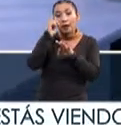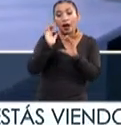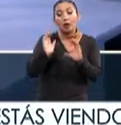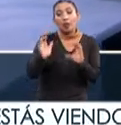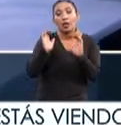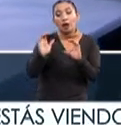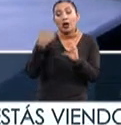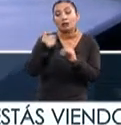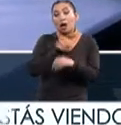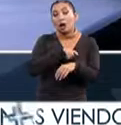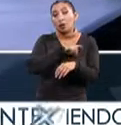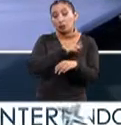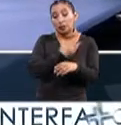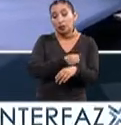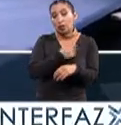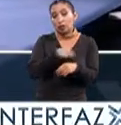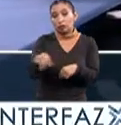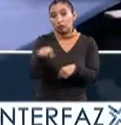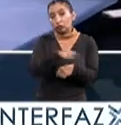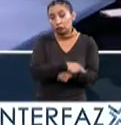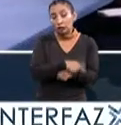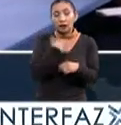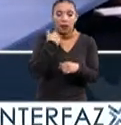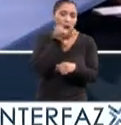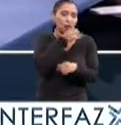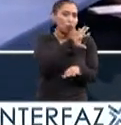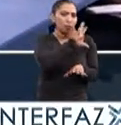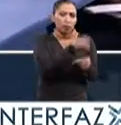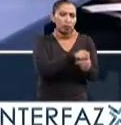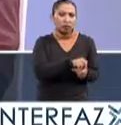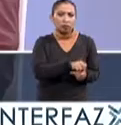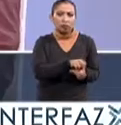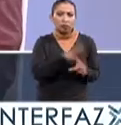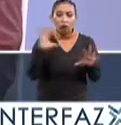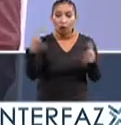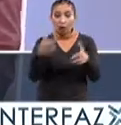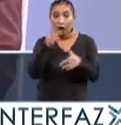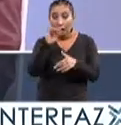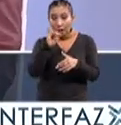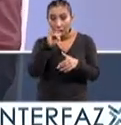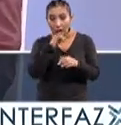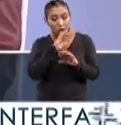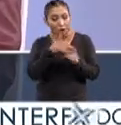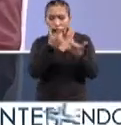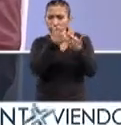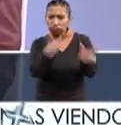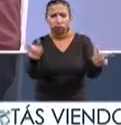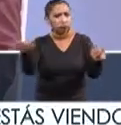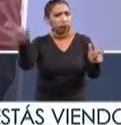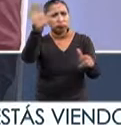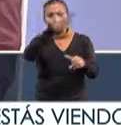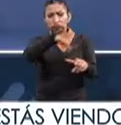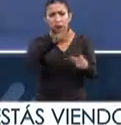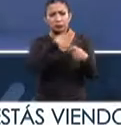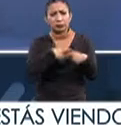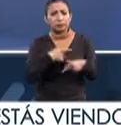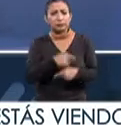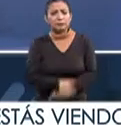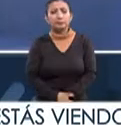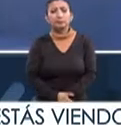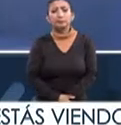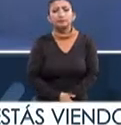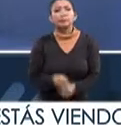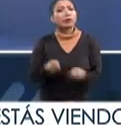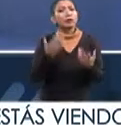cuidar precisamente a la salud de nuestros alumnos y al público en general. Y no solo a la comunidad del Politécnico, ¿no? Al público en general, así es.